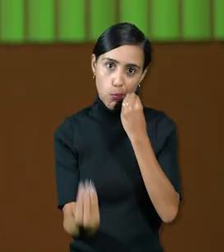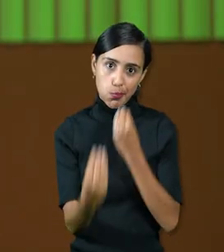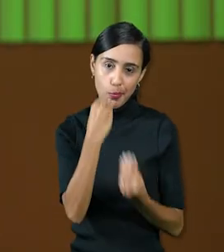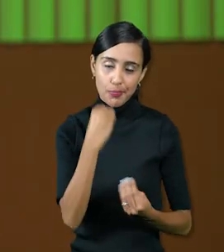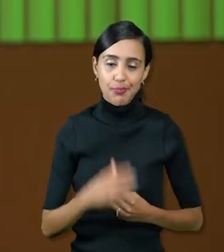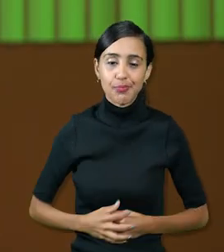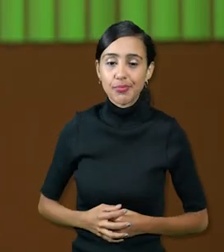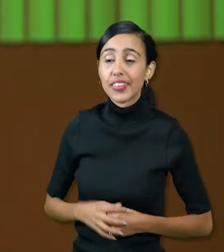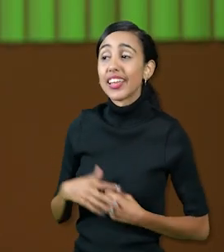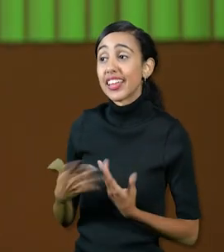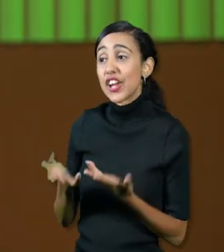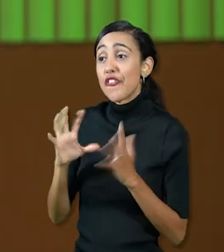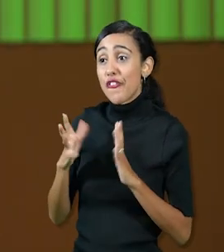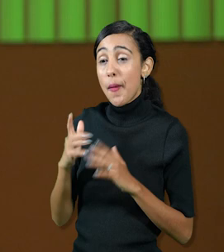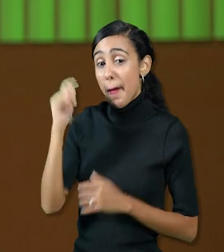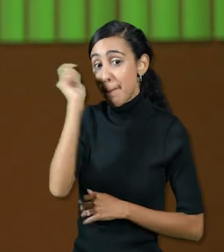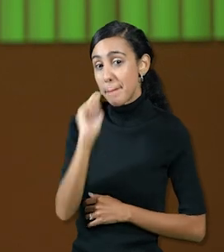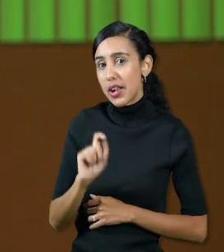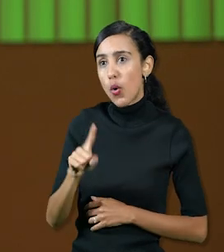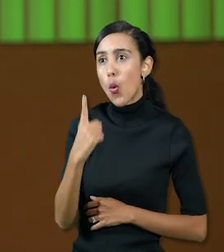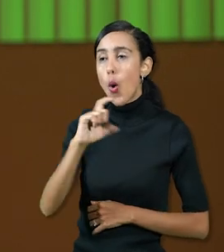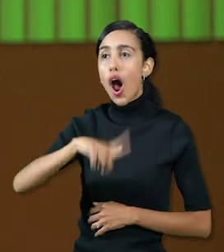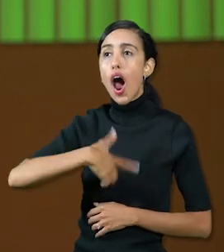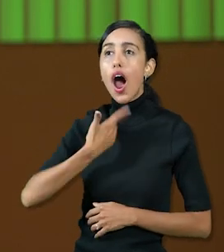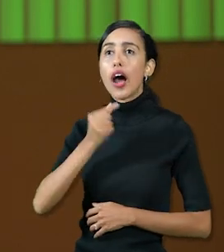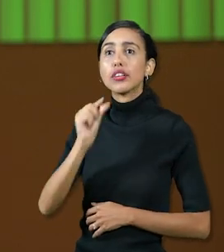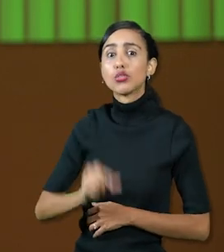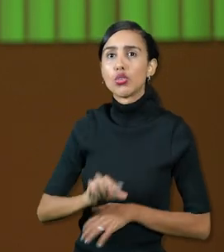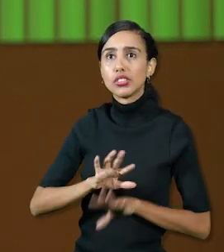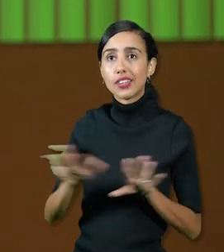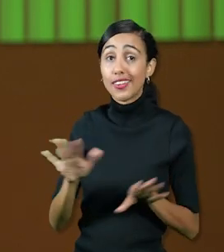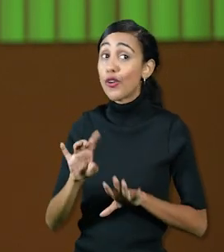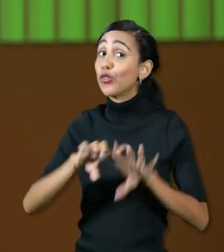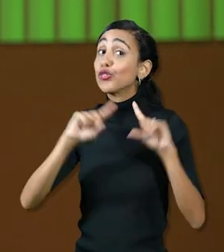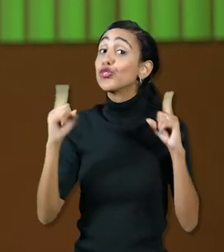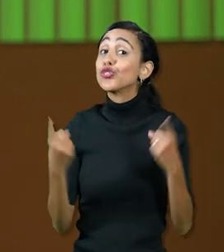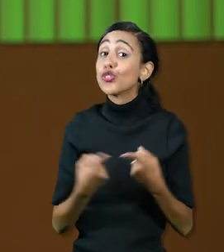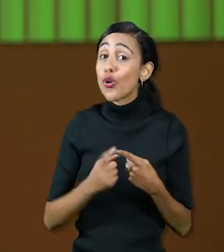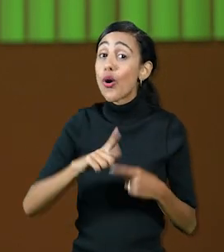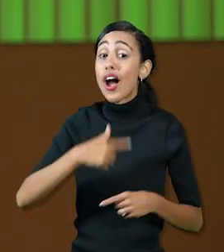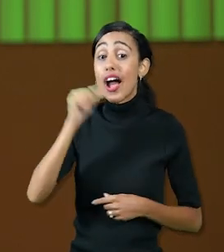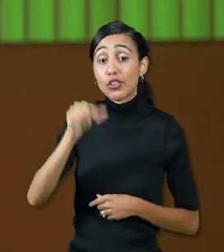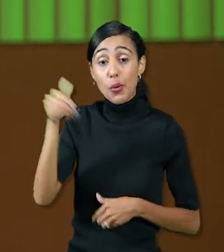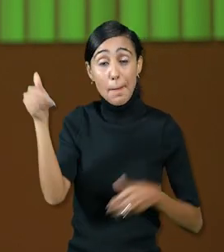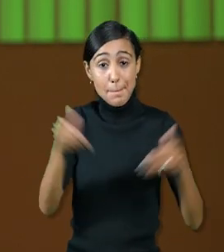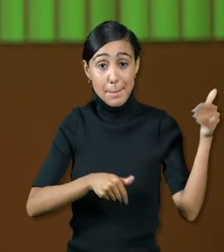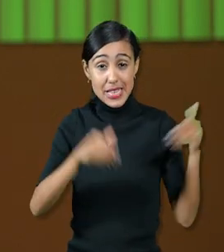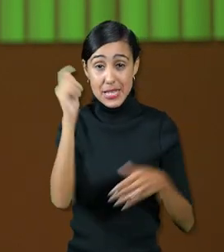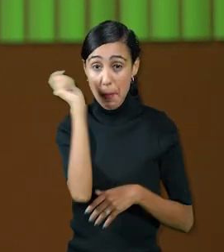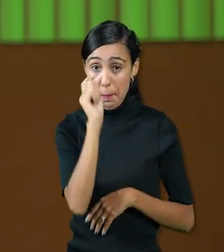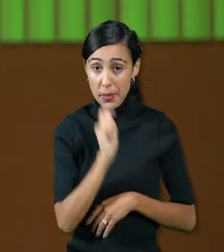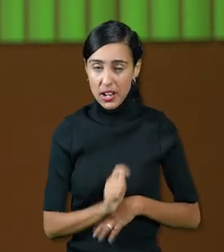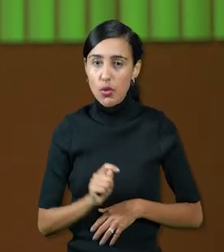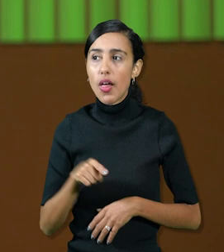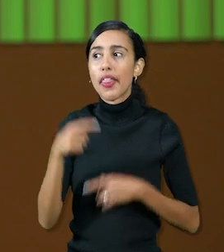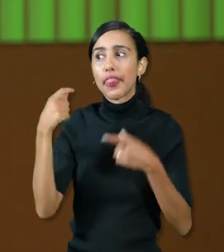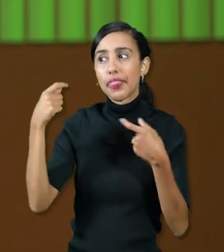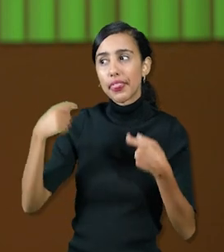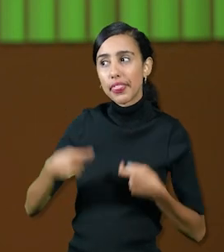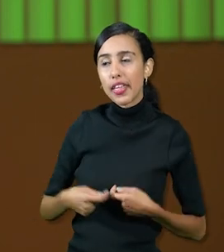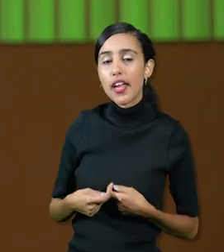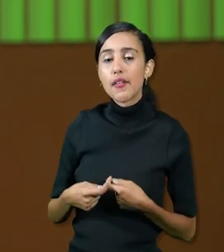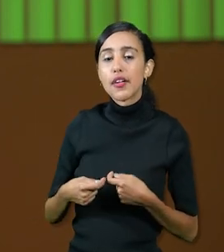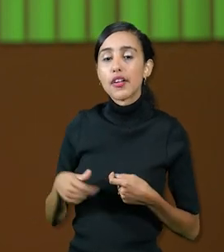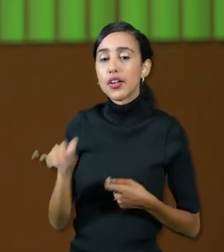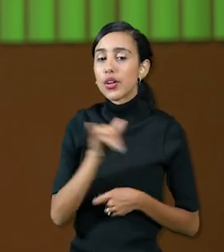Un casting de una película no es solo un actor, sino son todos los actores que van a participar en una película. Uno tiene que tener, o